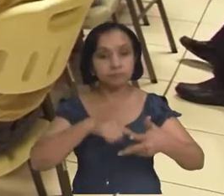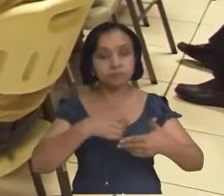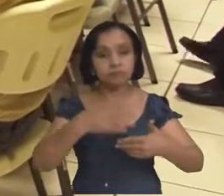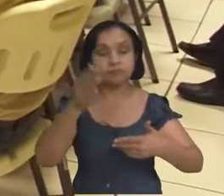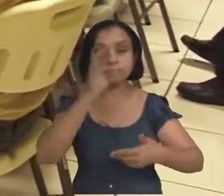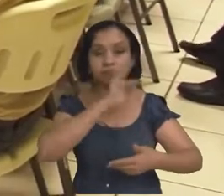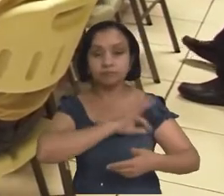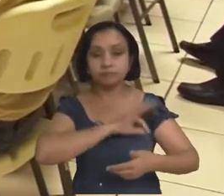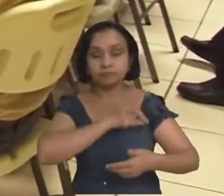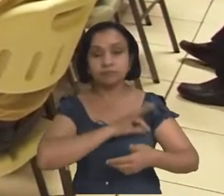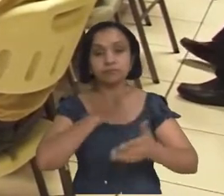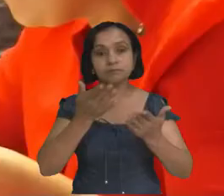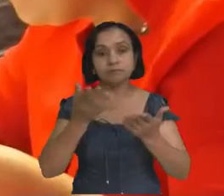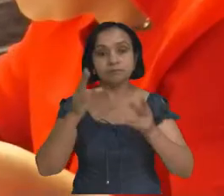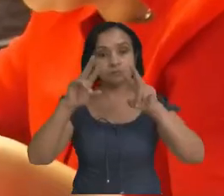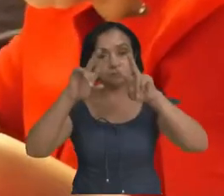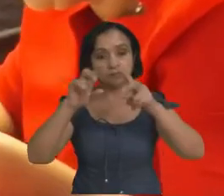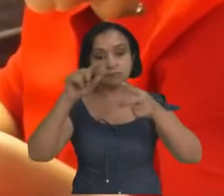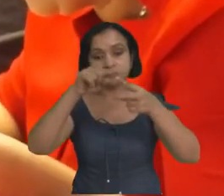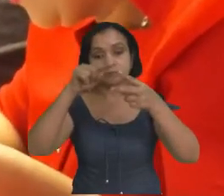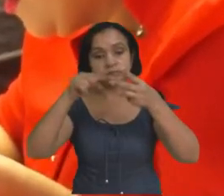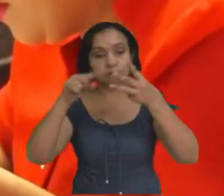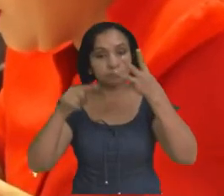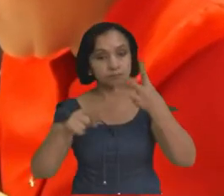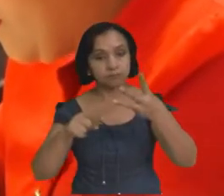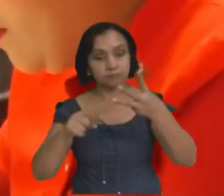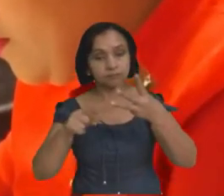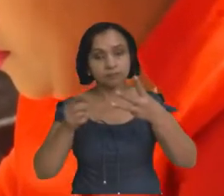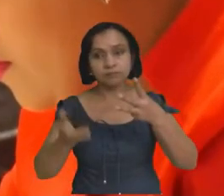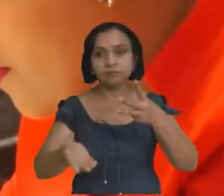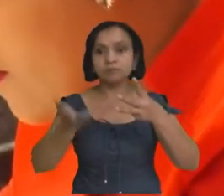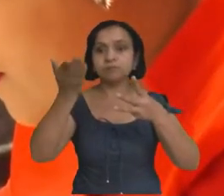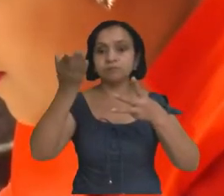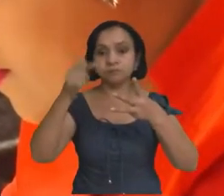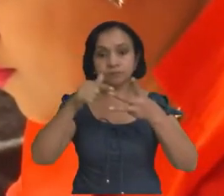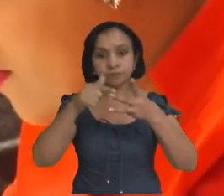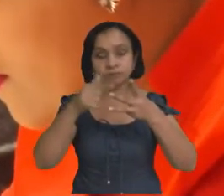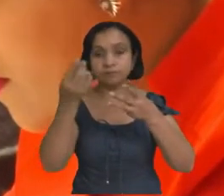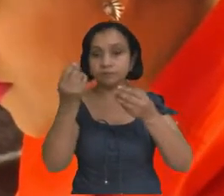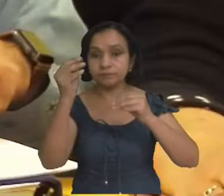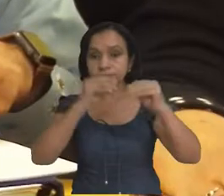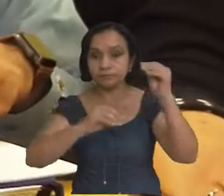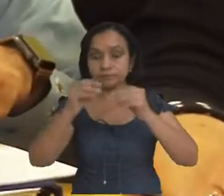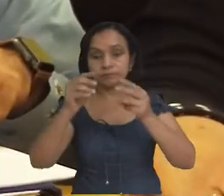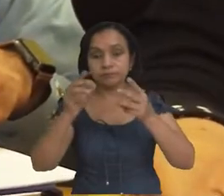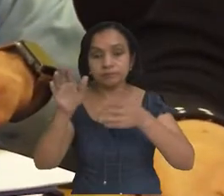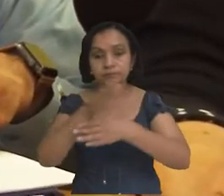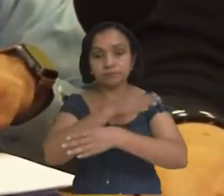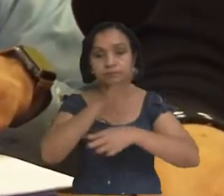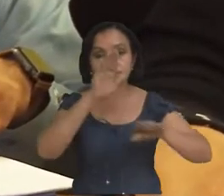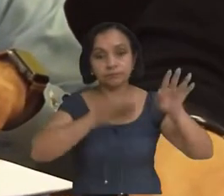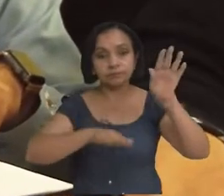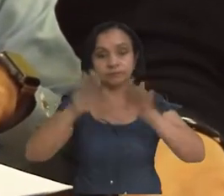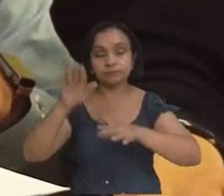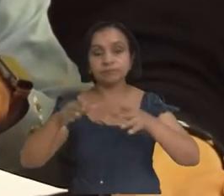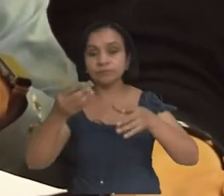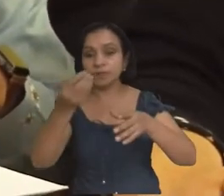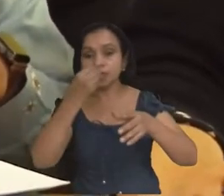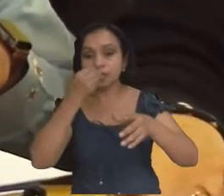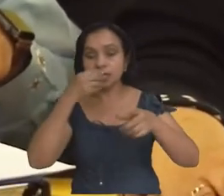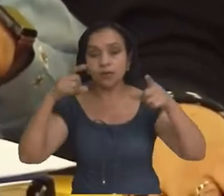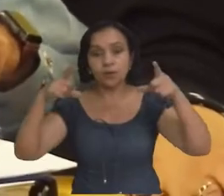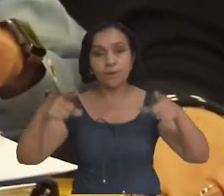salario mínimo, se han evaluado tres indicadores: la inflación, el crecimiento económico y la variación de precios de la canasta